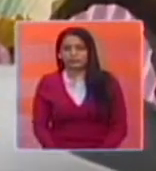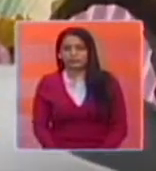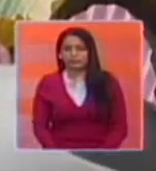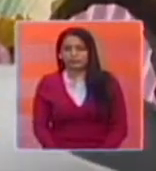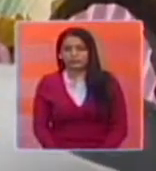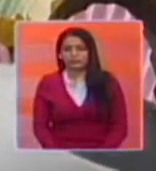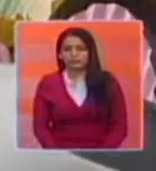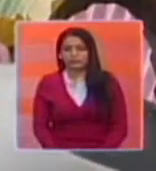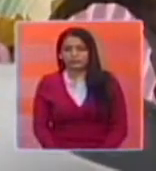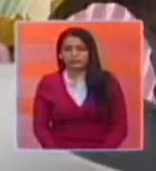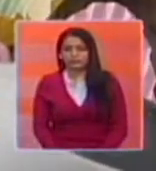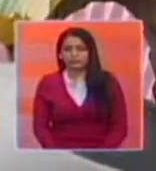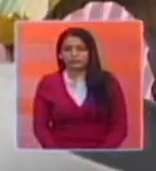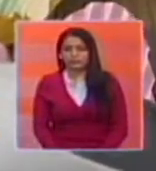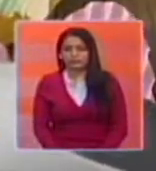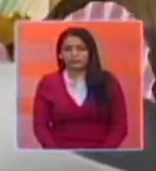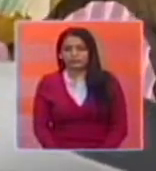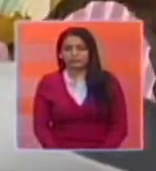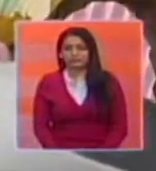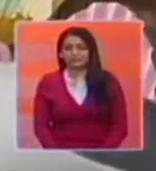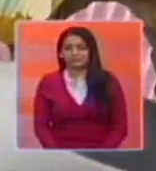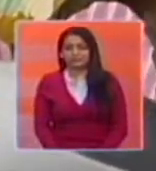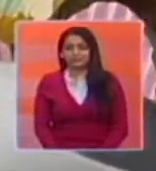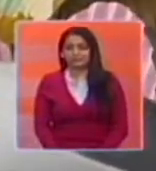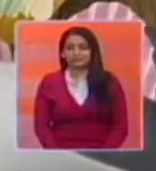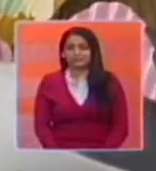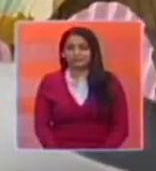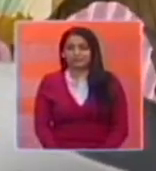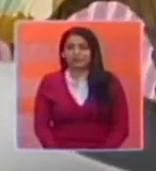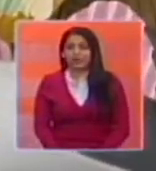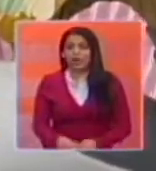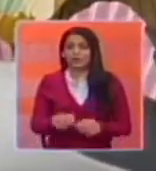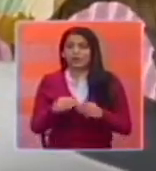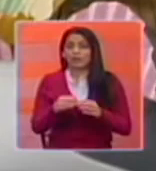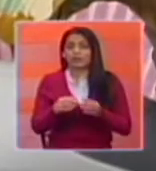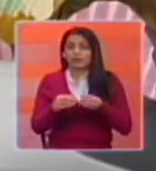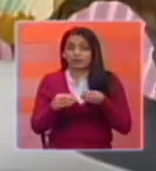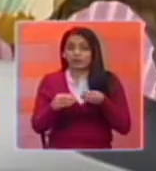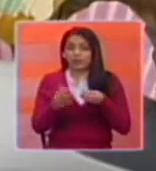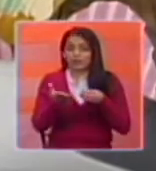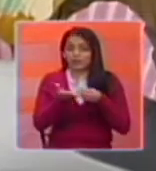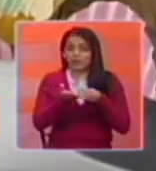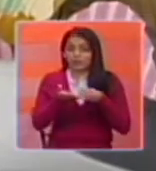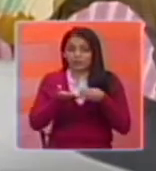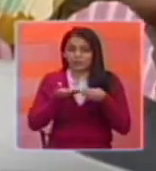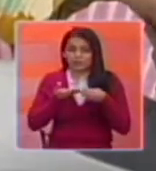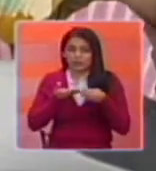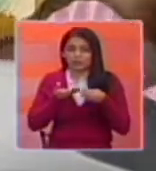Acá. Entonces ya les dije, estos se llenan en la mitad. Nunca,